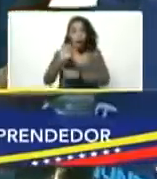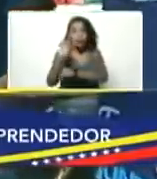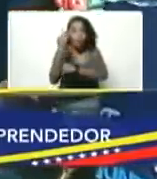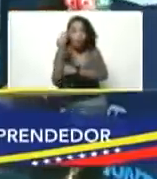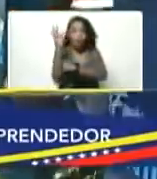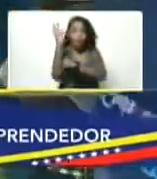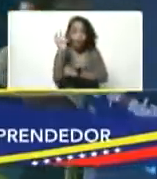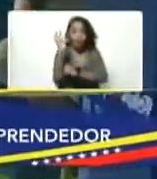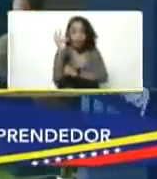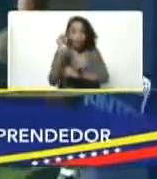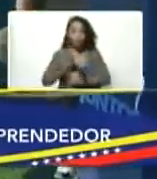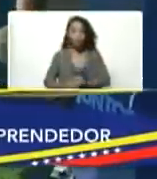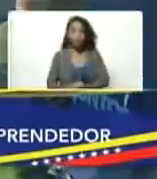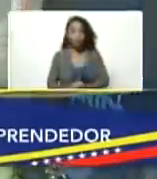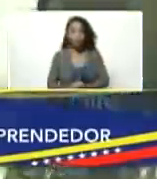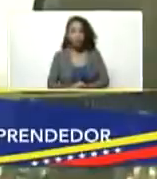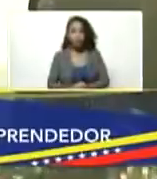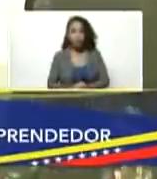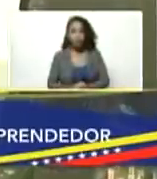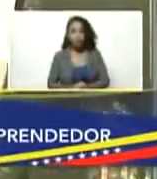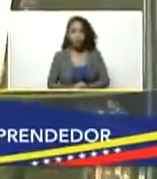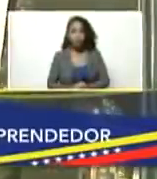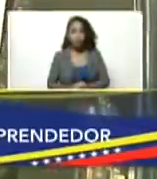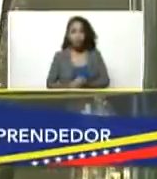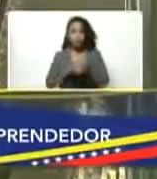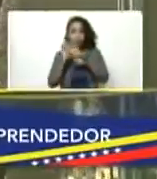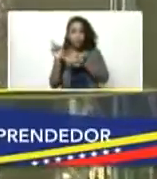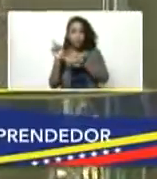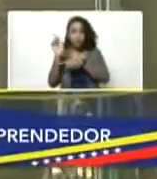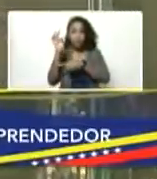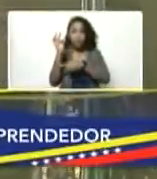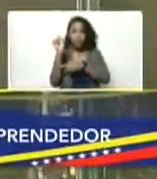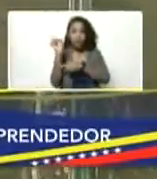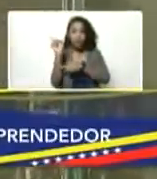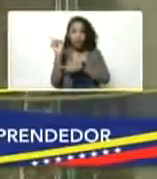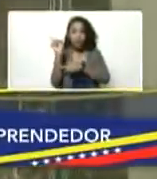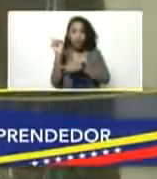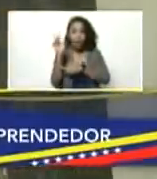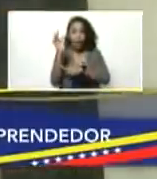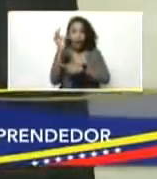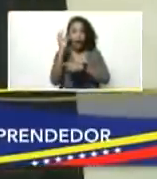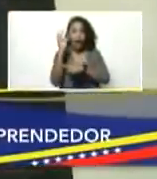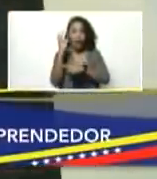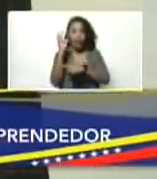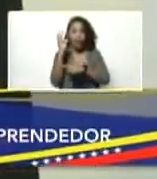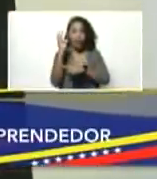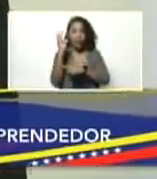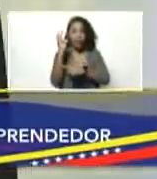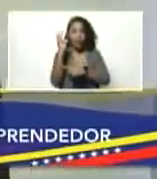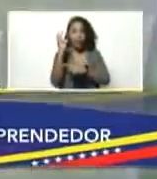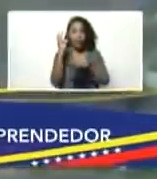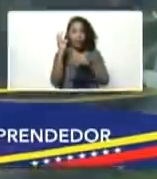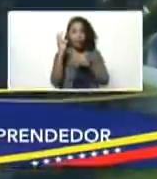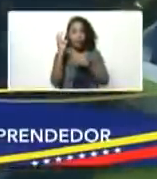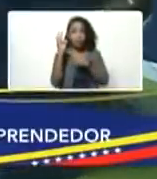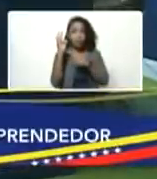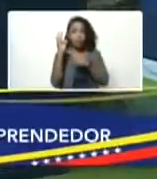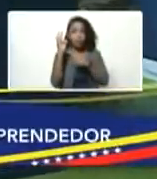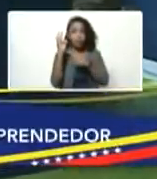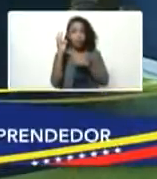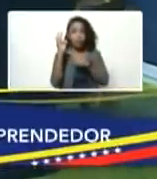F. Bueno, precisamente de la F de la